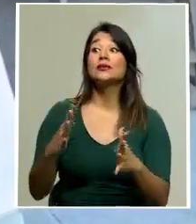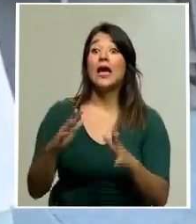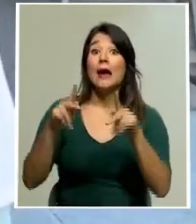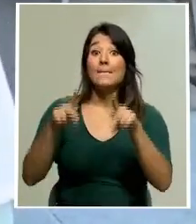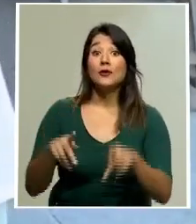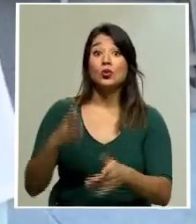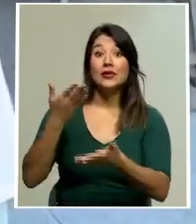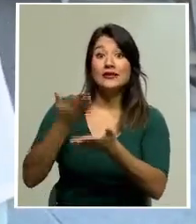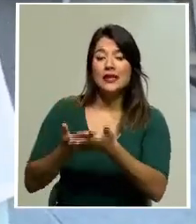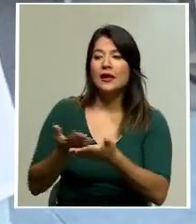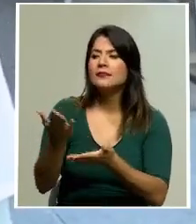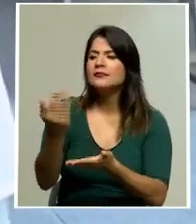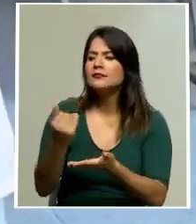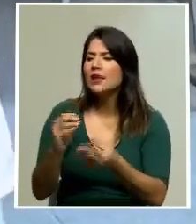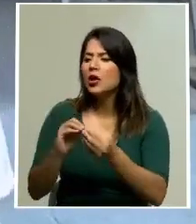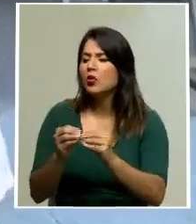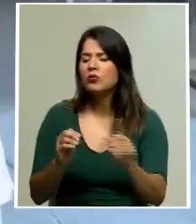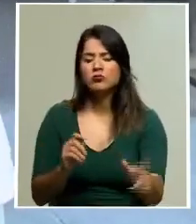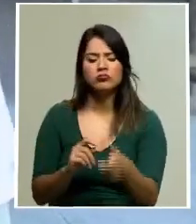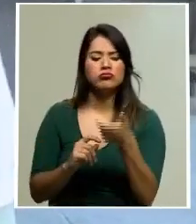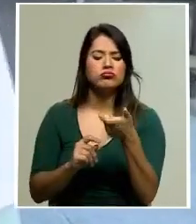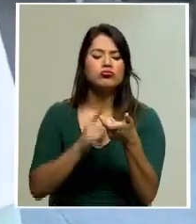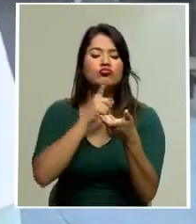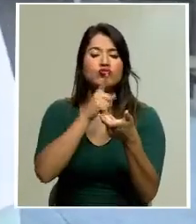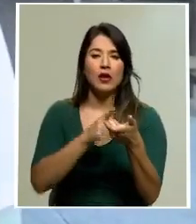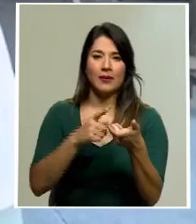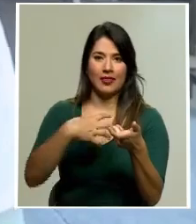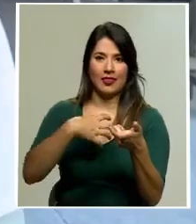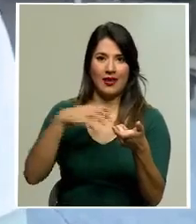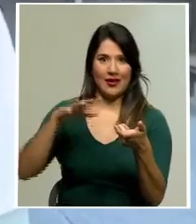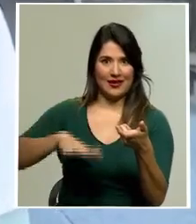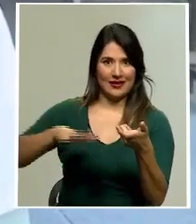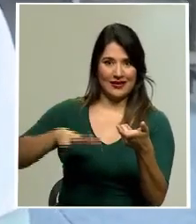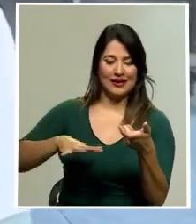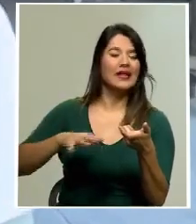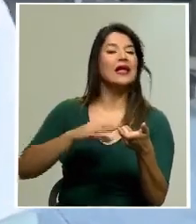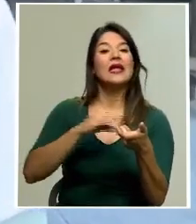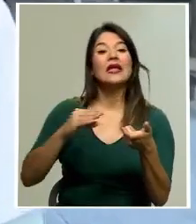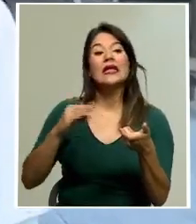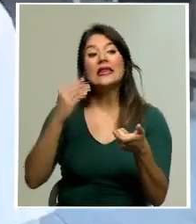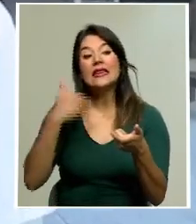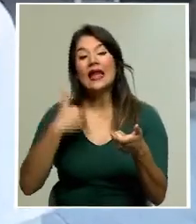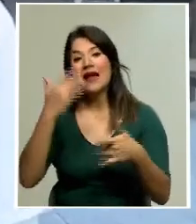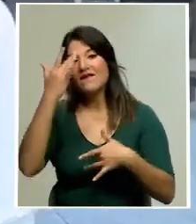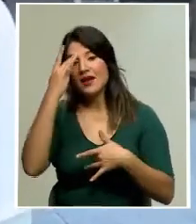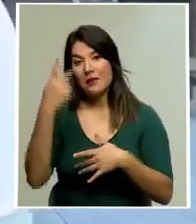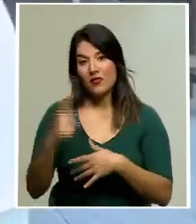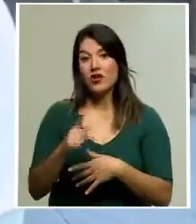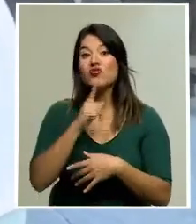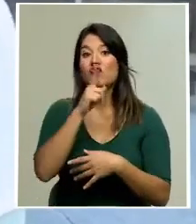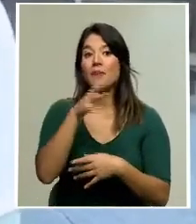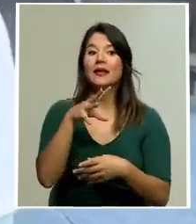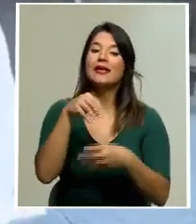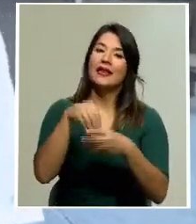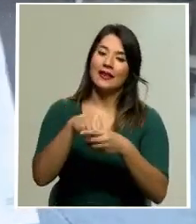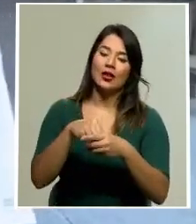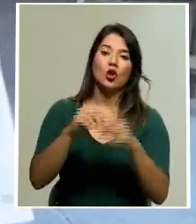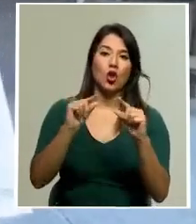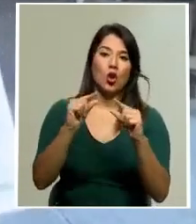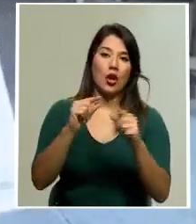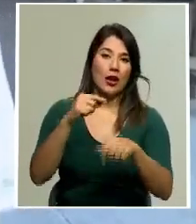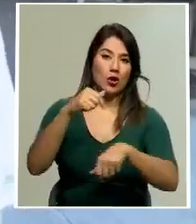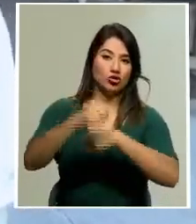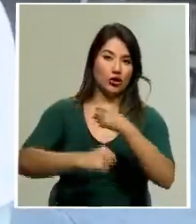personas se verifica que realmente pertenezcan al área de salud y que tengan algún factor de riesgo y que estén en el grupo poblacional que estamos vacunando el día